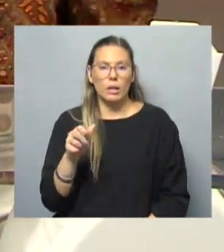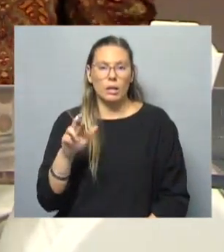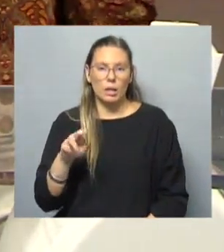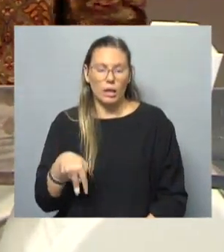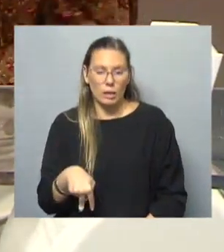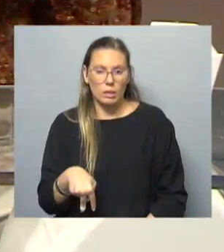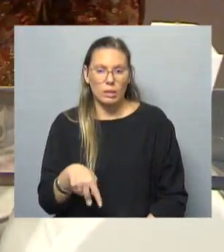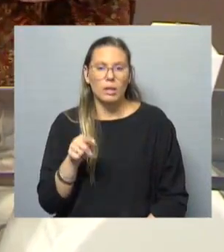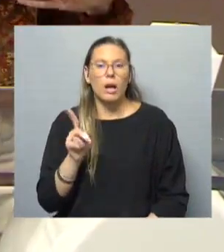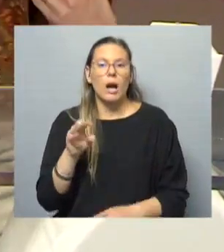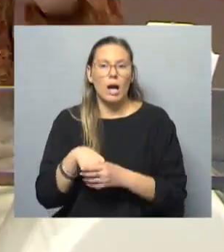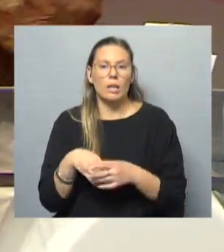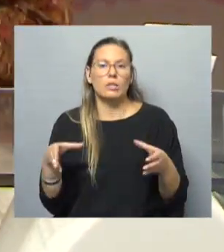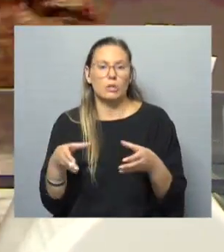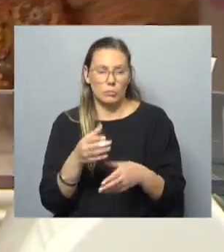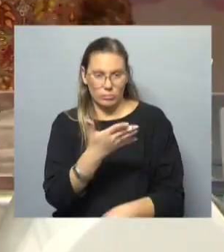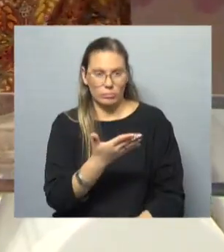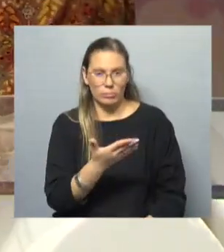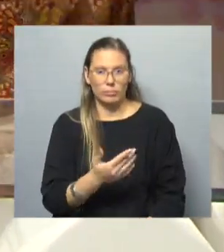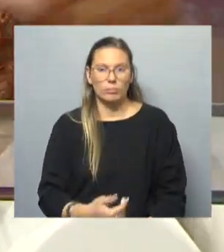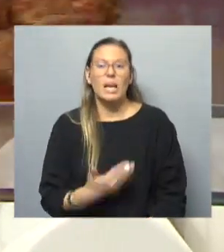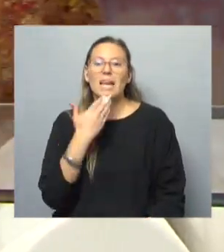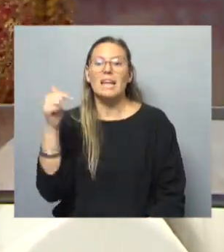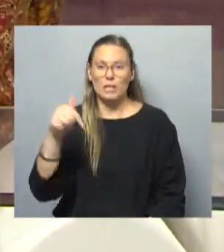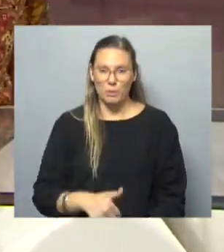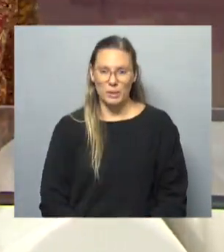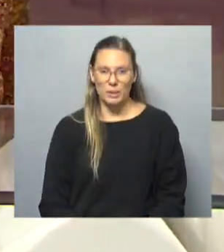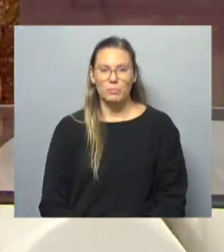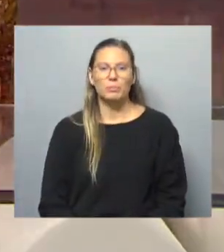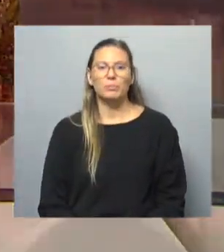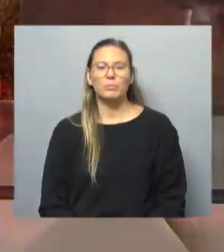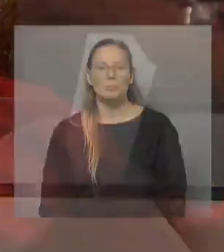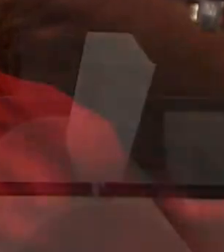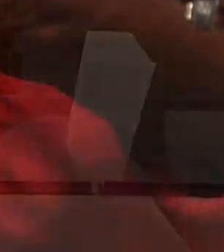Que forma parte de este espectáculo. Adelante y gracias por estar acá. Vamos.